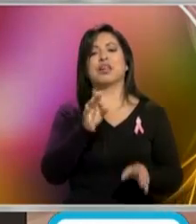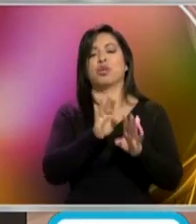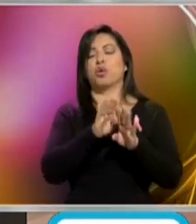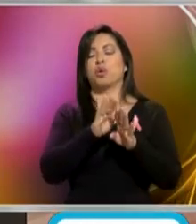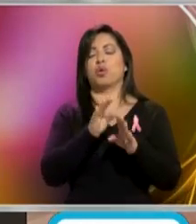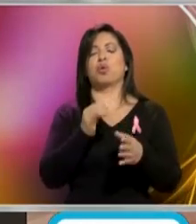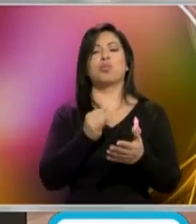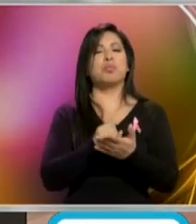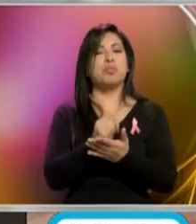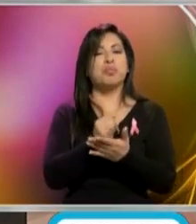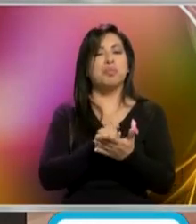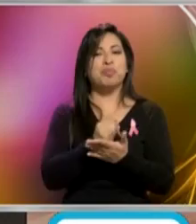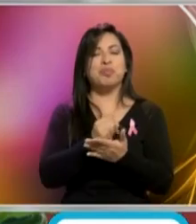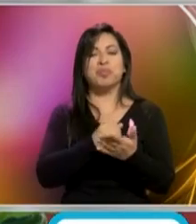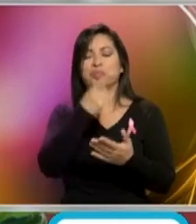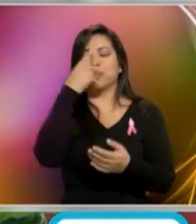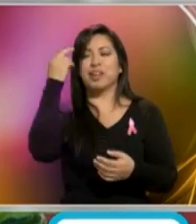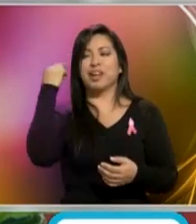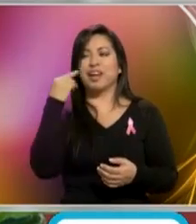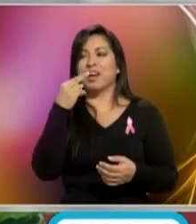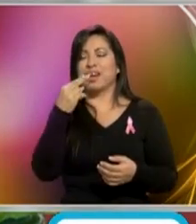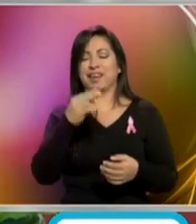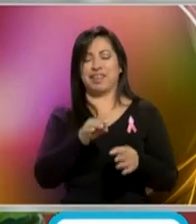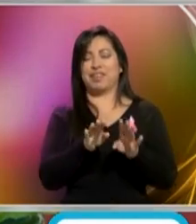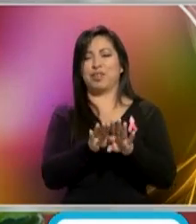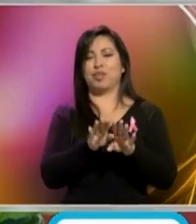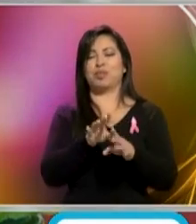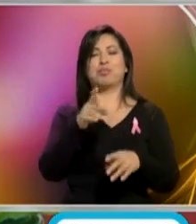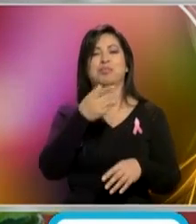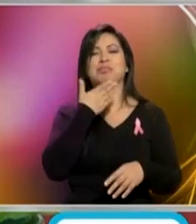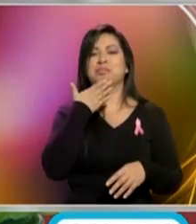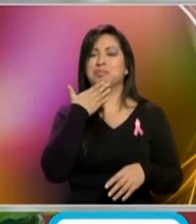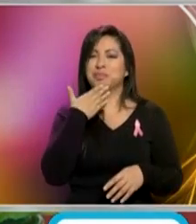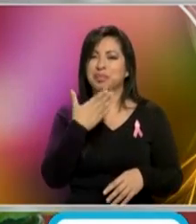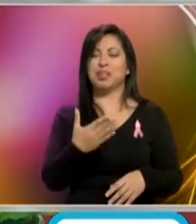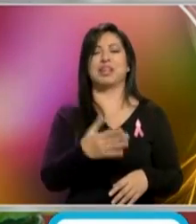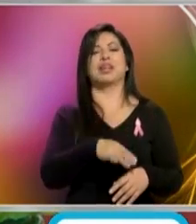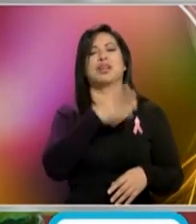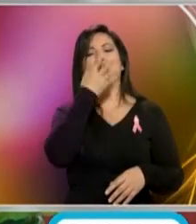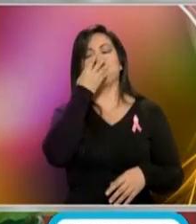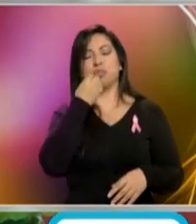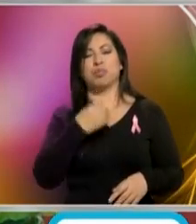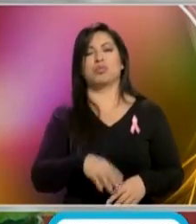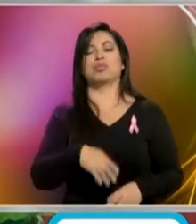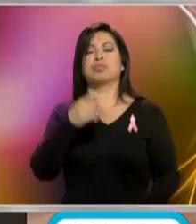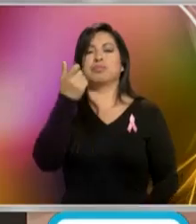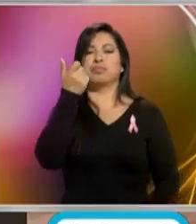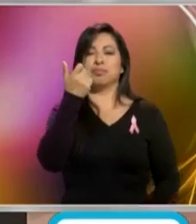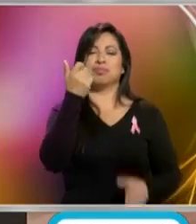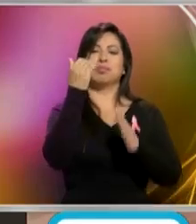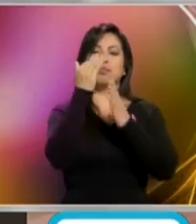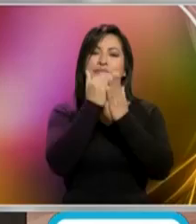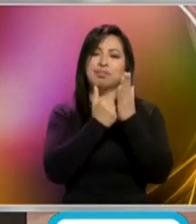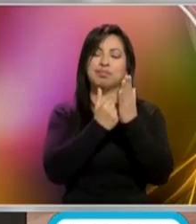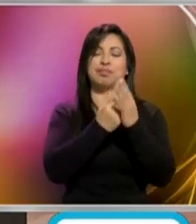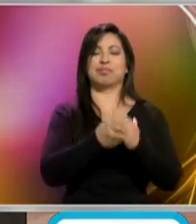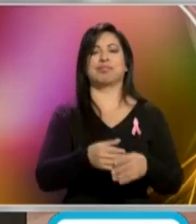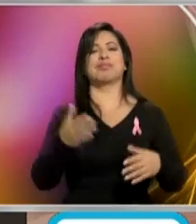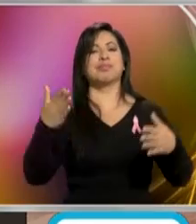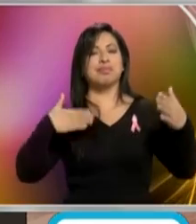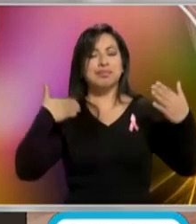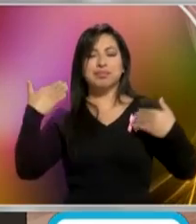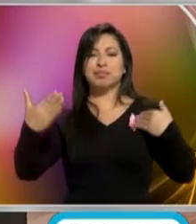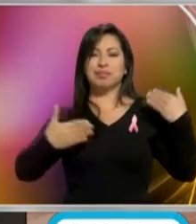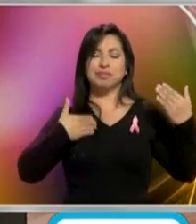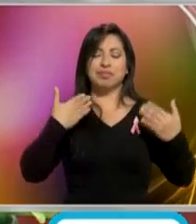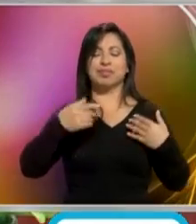la mejor en todo, que me salga lo más conveniente en costo, que el lugar al que vayamos tenga tanto diversión para adultos